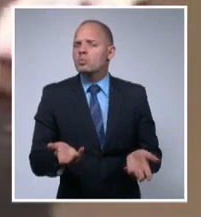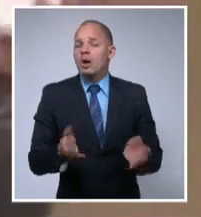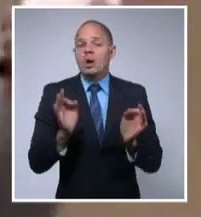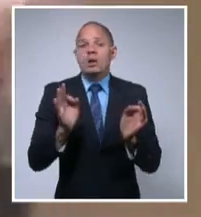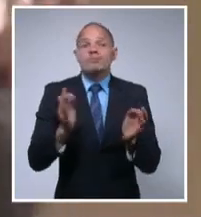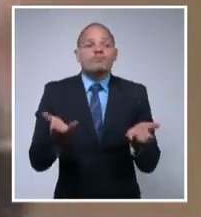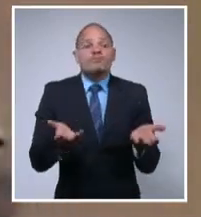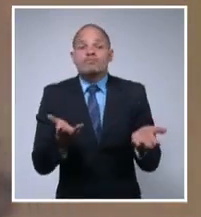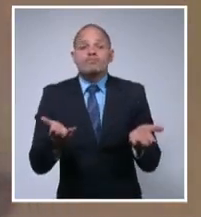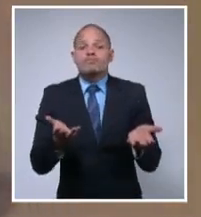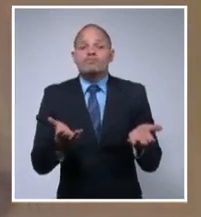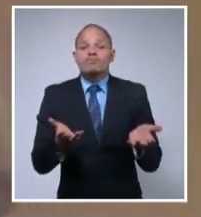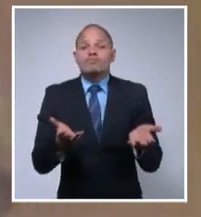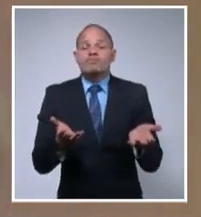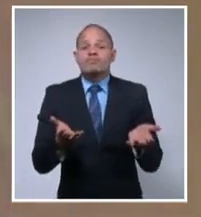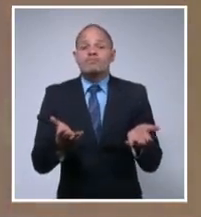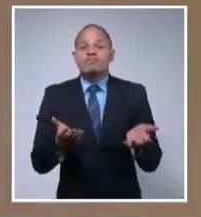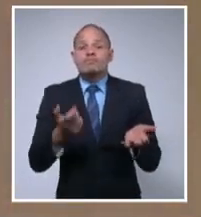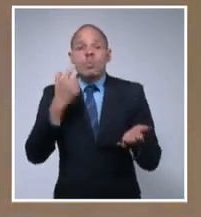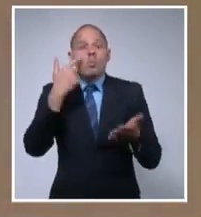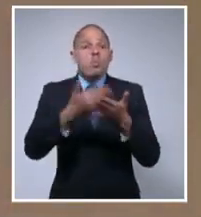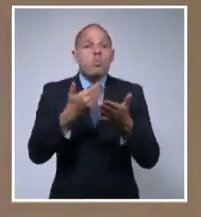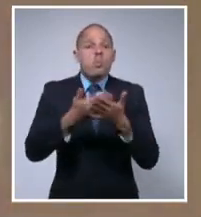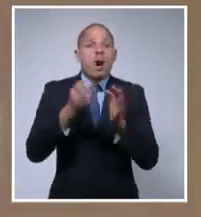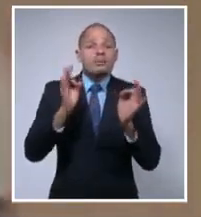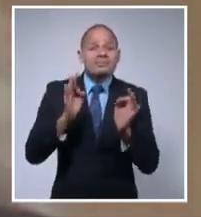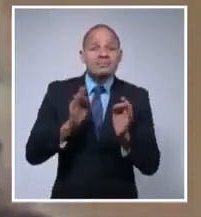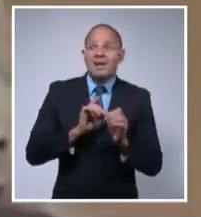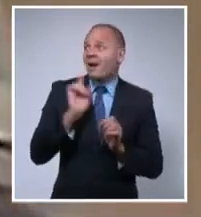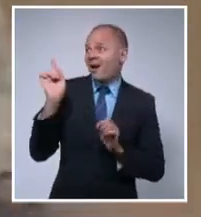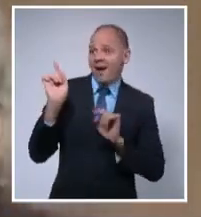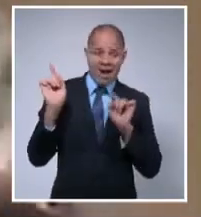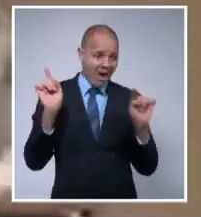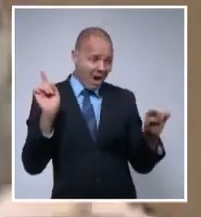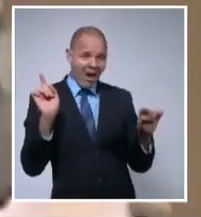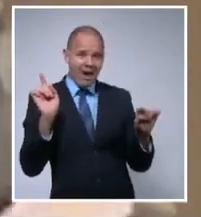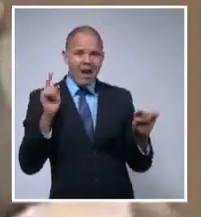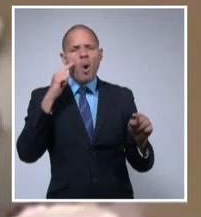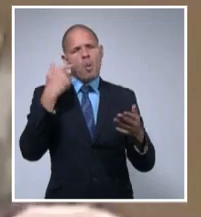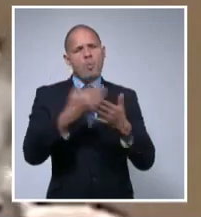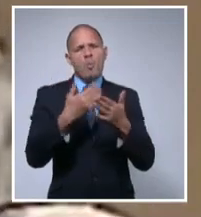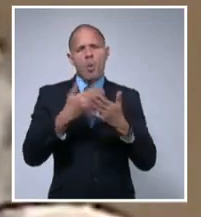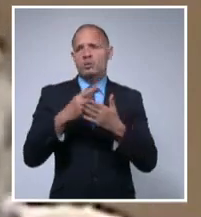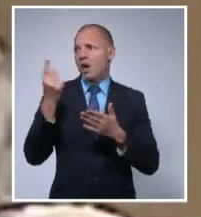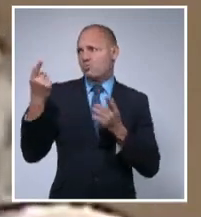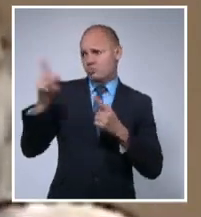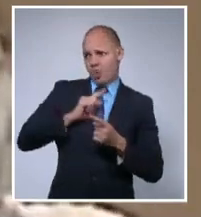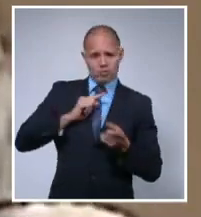pequeñita a Sagunto y a Numancia, si nos agreden.